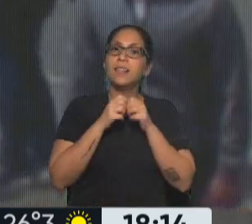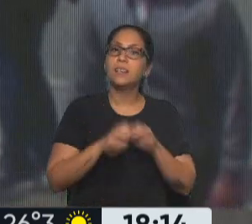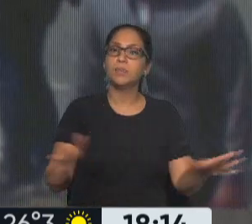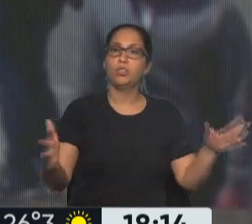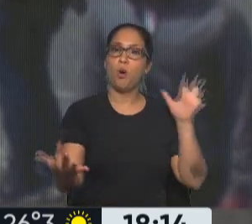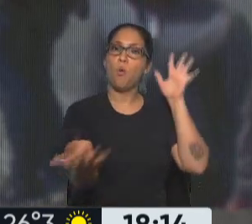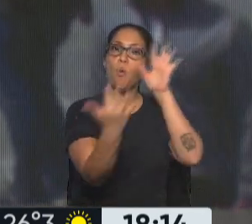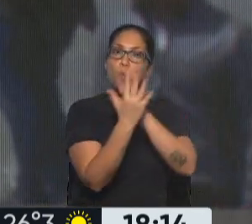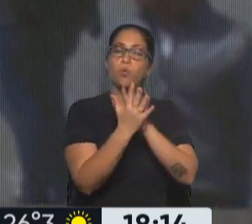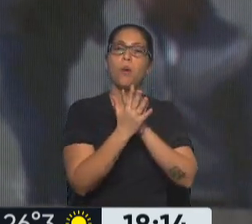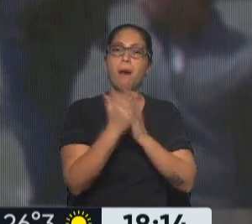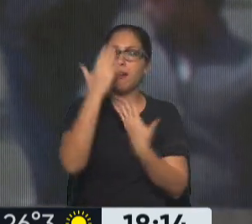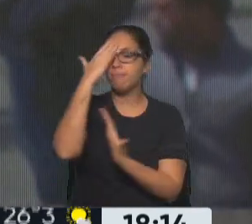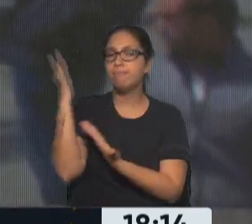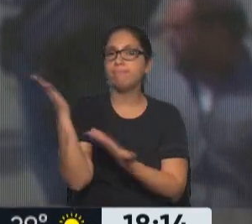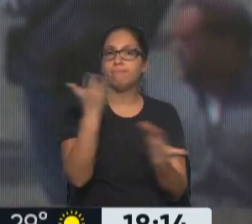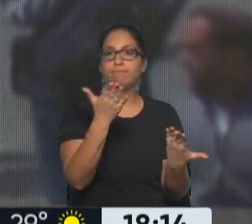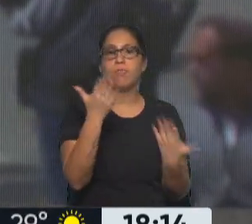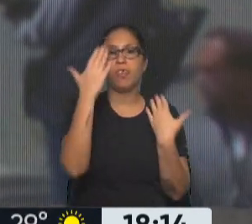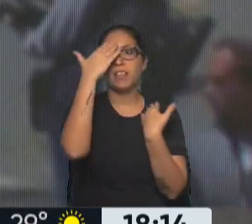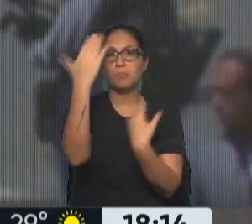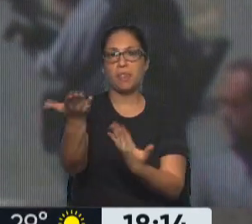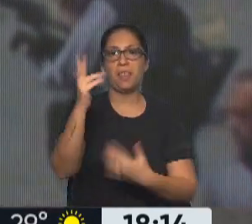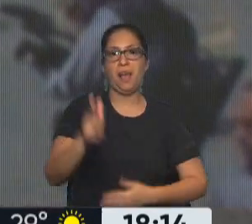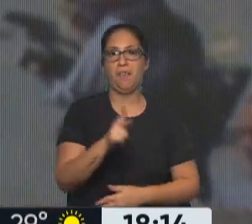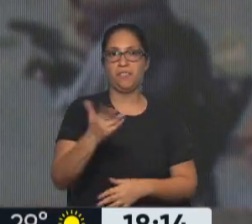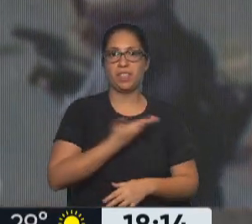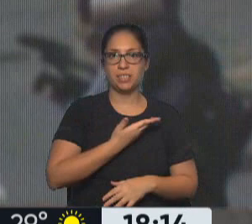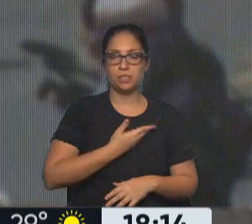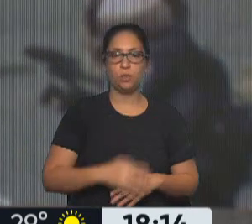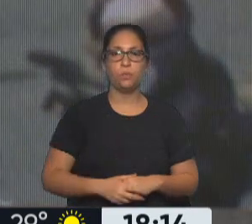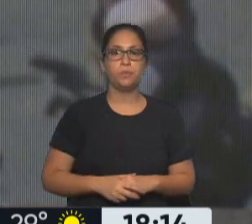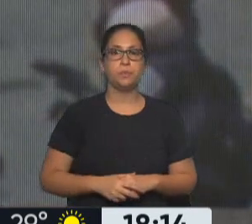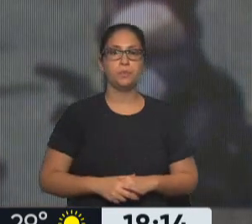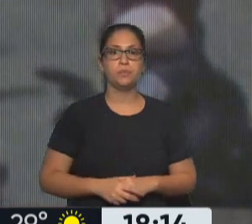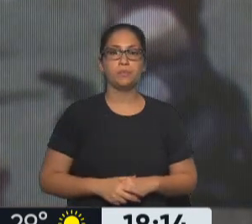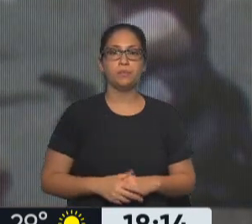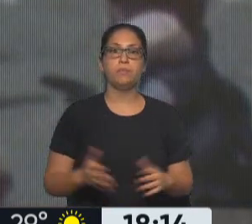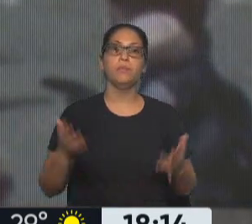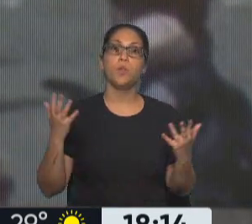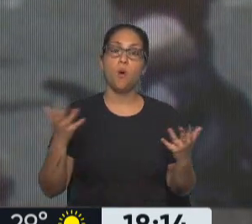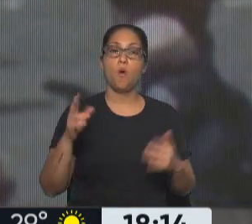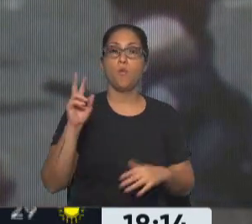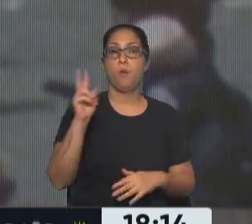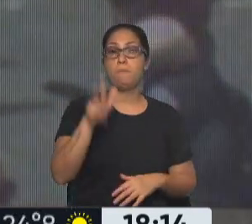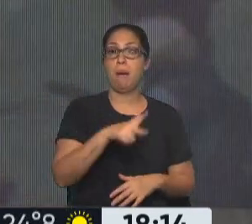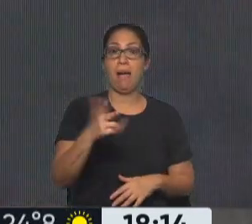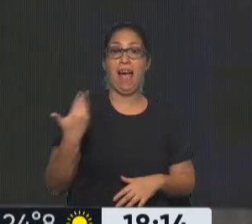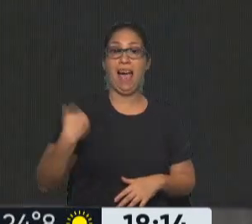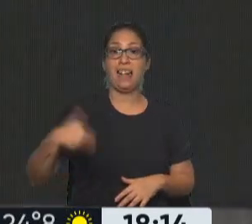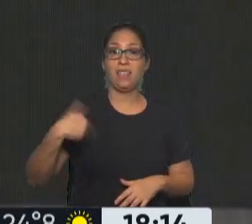compartir esta despedida del Papa Francisco. Pero bueno, por supuesto, la muerte del Papa